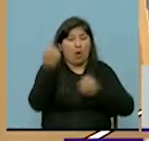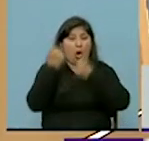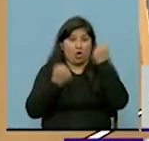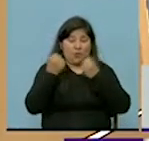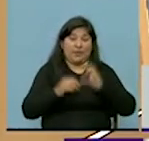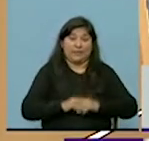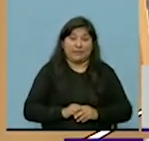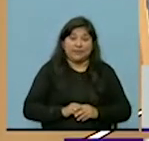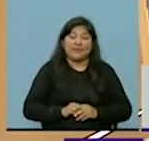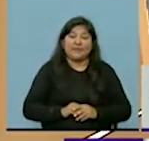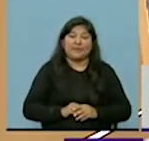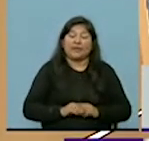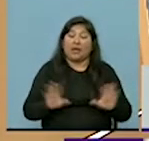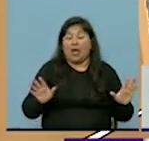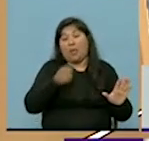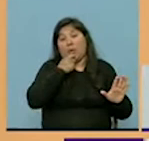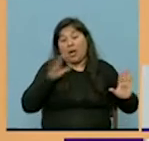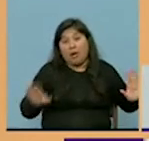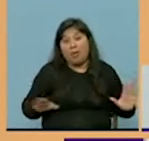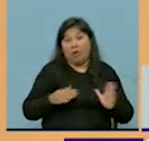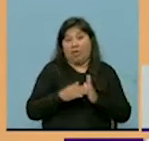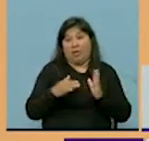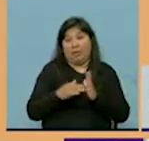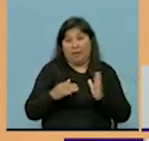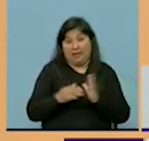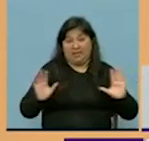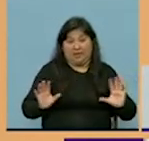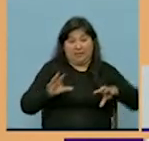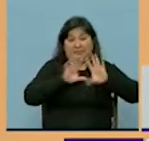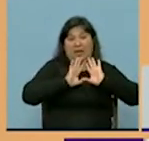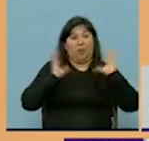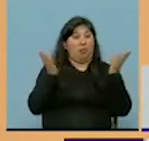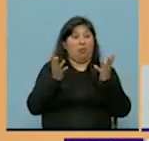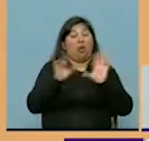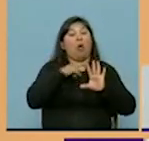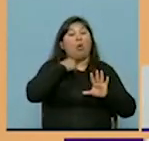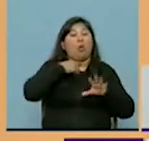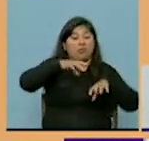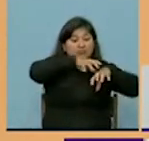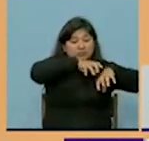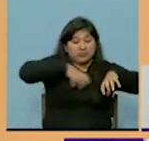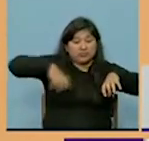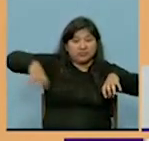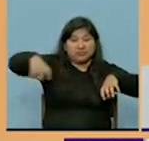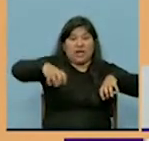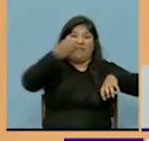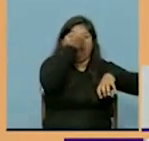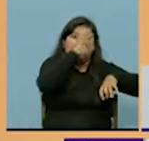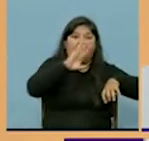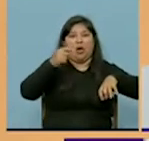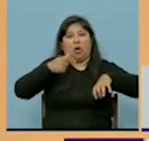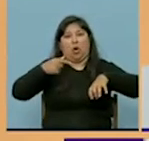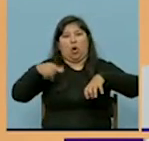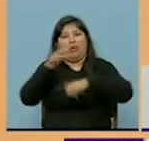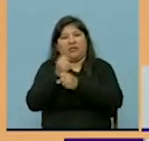lugar te encuentren o si sos minero agro exportador petrolero o banco estás muy bien